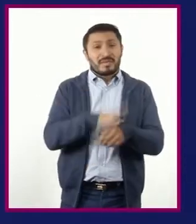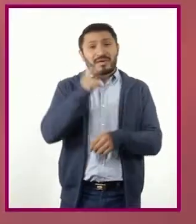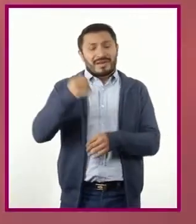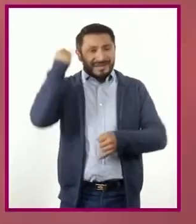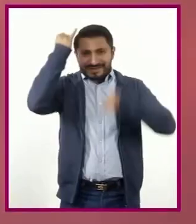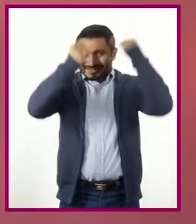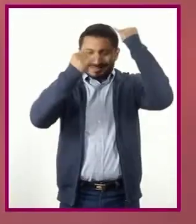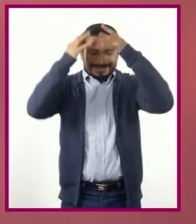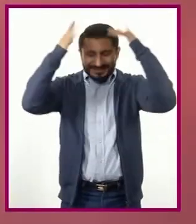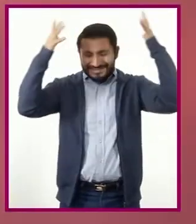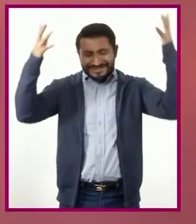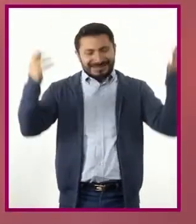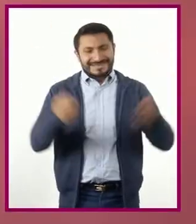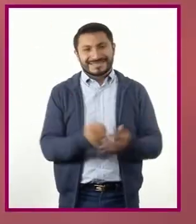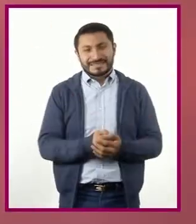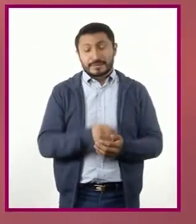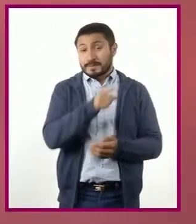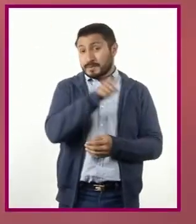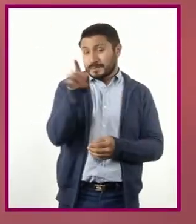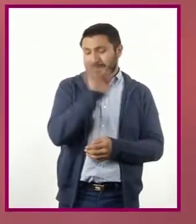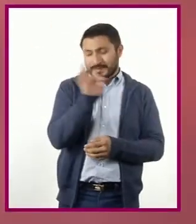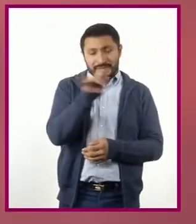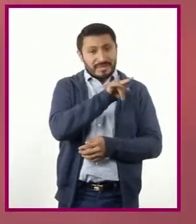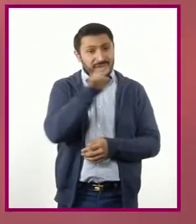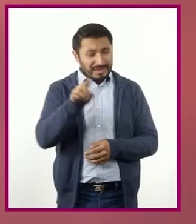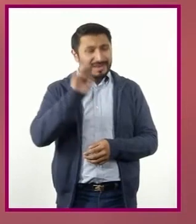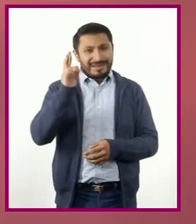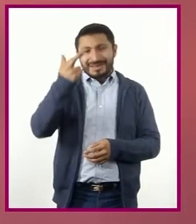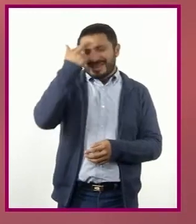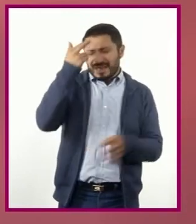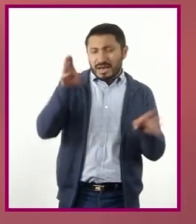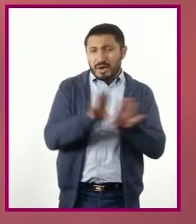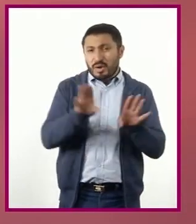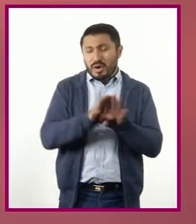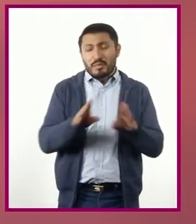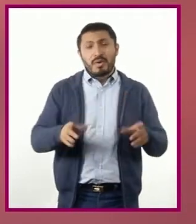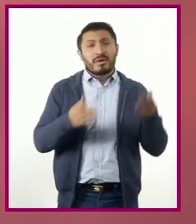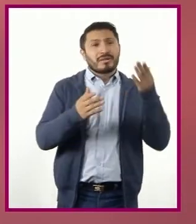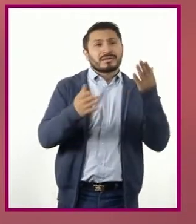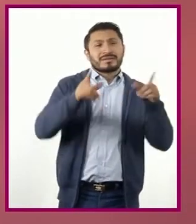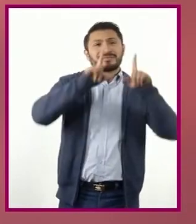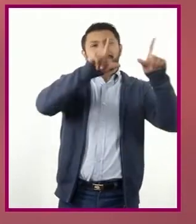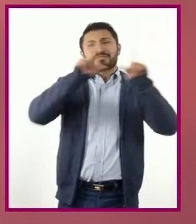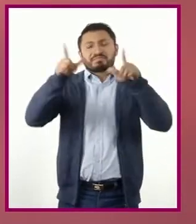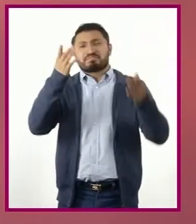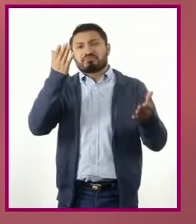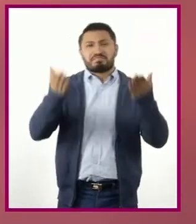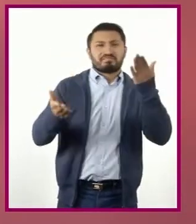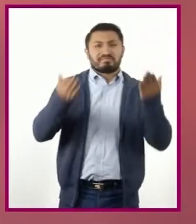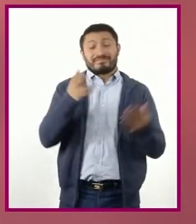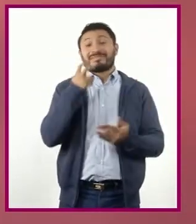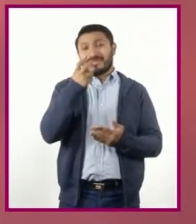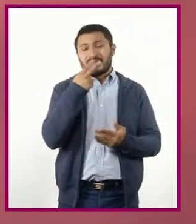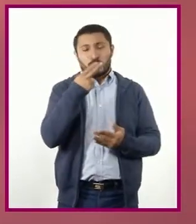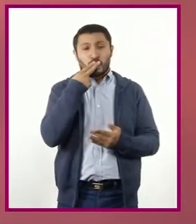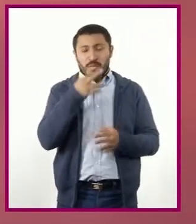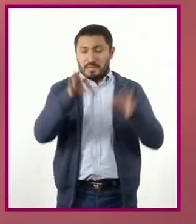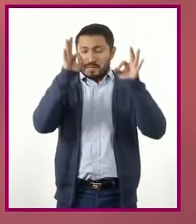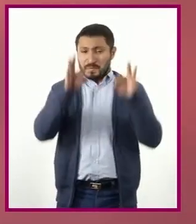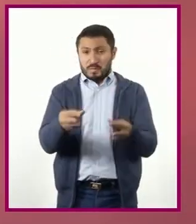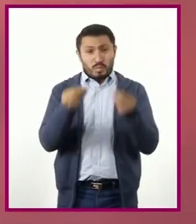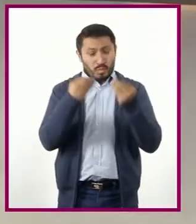ilusiones. Ustedes probablemente recuerden cómo hacer tablas comparativas. Estas les serán muy útiles